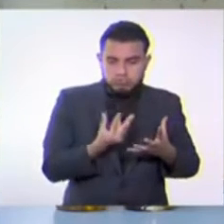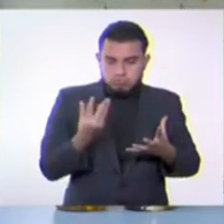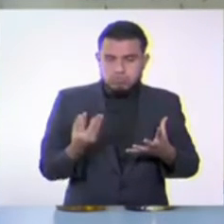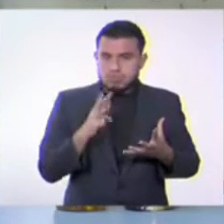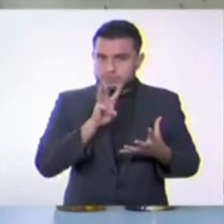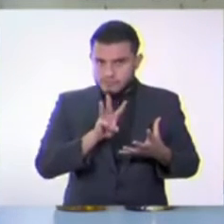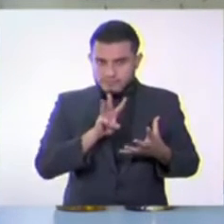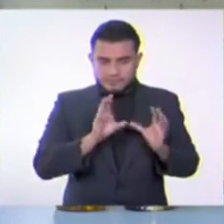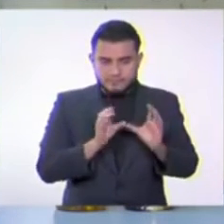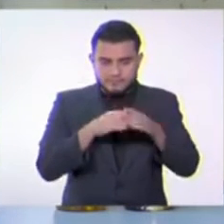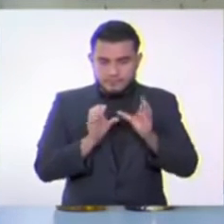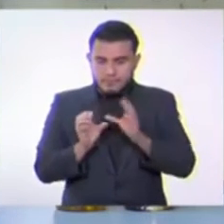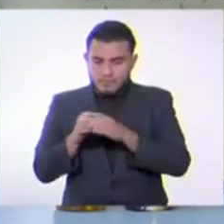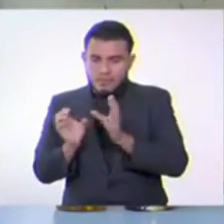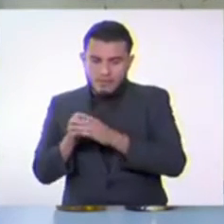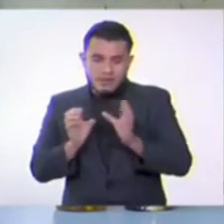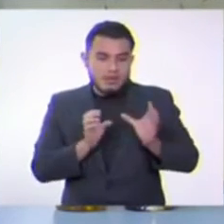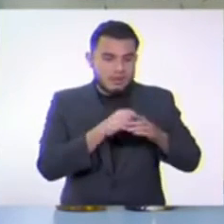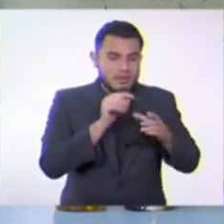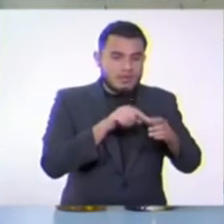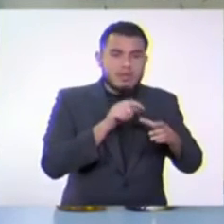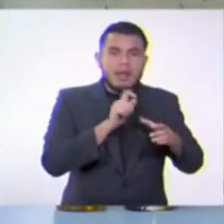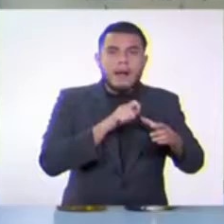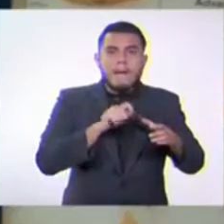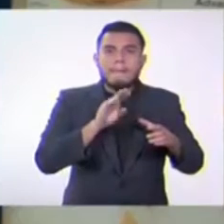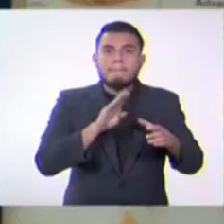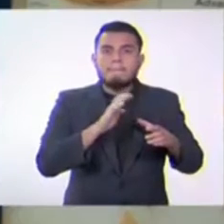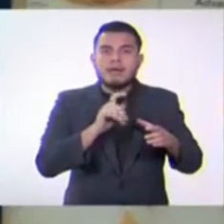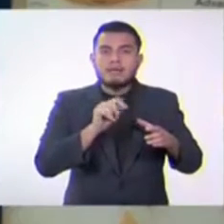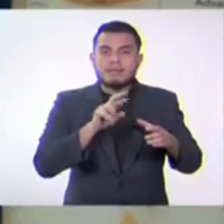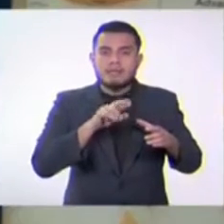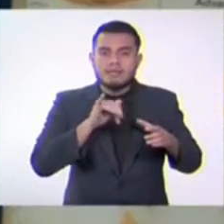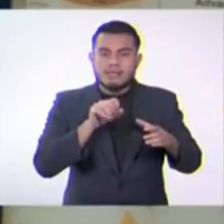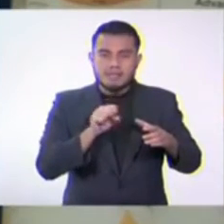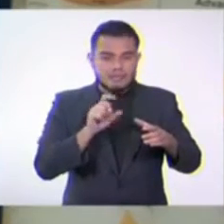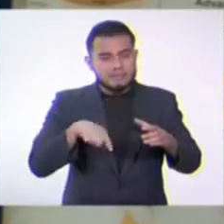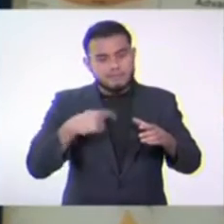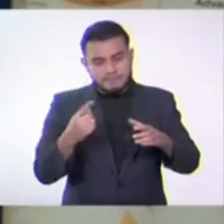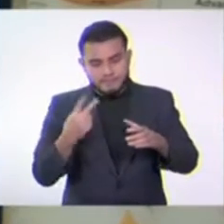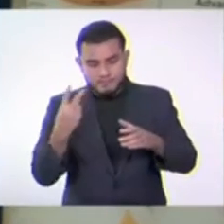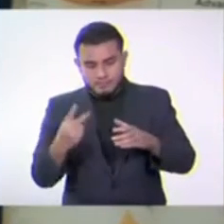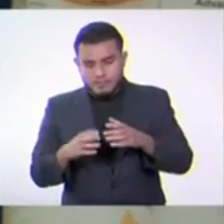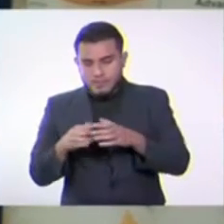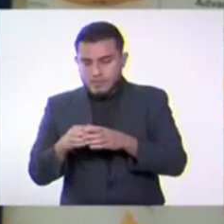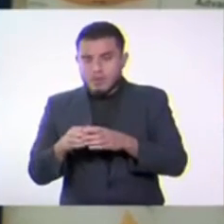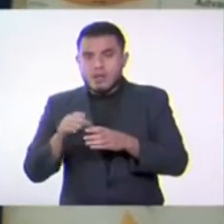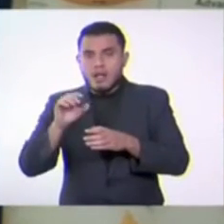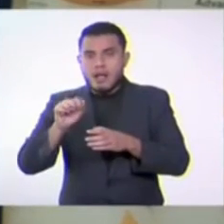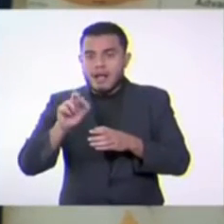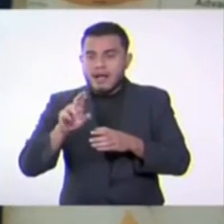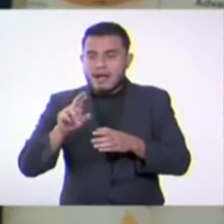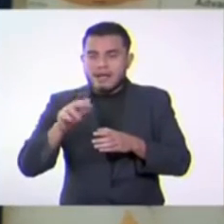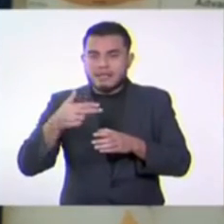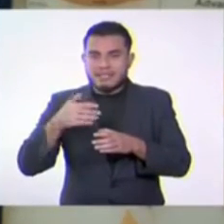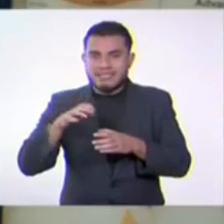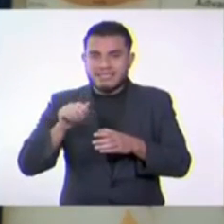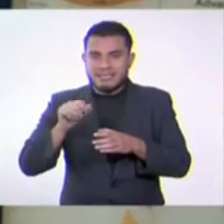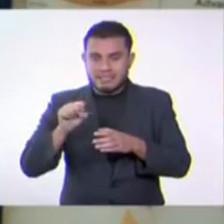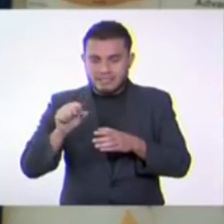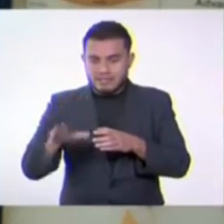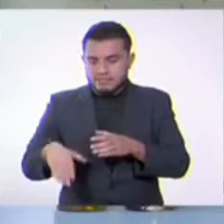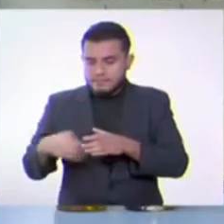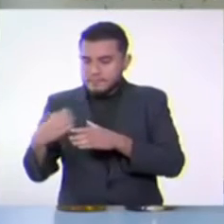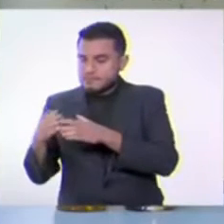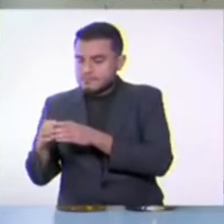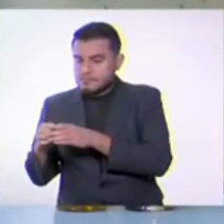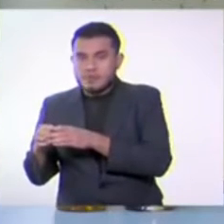son el grupo de las bacterias o bacteria, el grupo de las arqueas o arquea